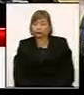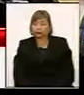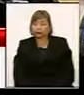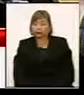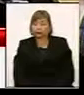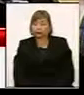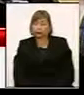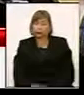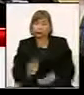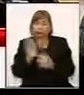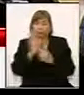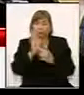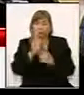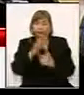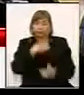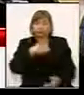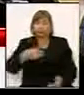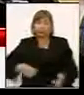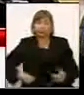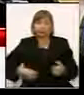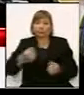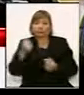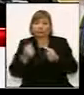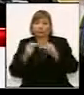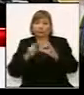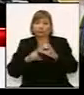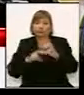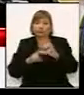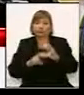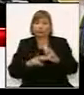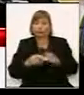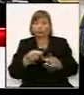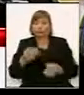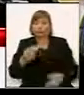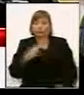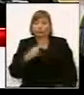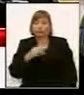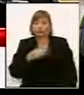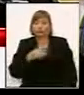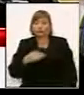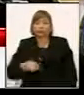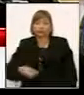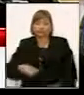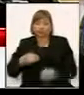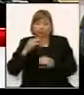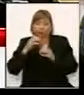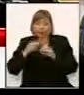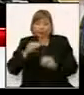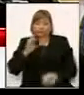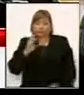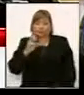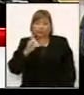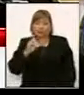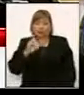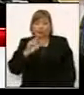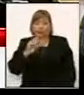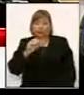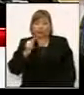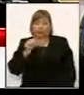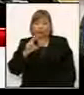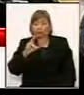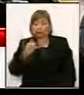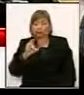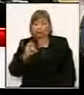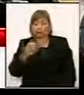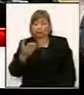al representante del Ministerio de Transportes, al jefe de gabinete del Ministerio de Transportes, al señor Eduardo González, a quien le pido que